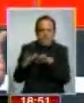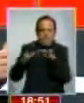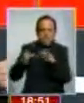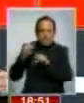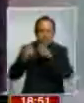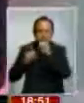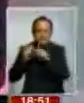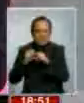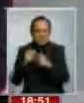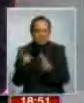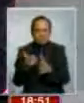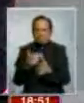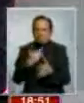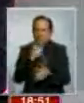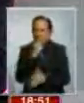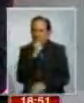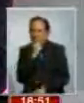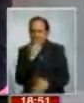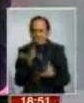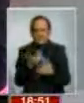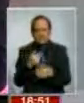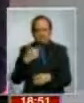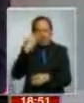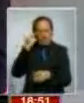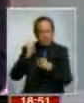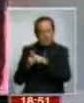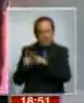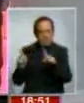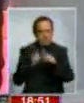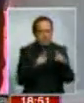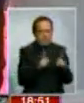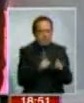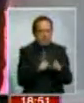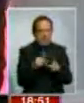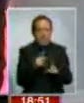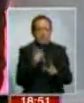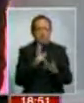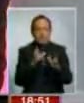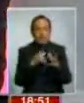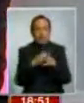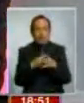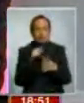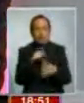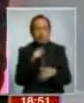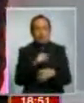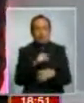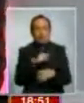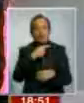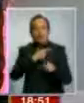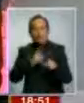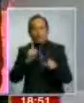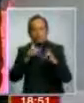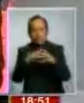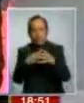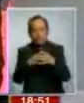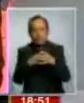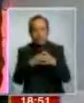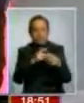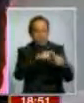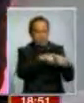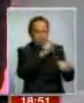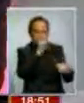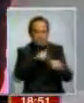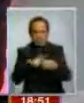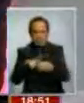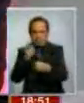tiendan a instituirse como partido? Yo creo que hay una diferencia entre Evópolis, que es un intento de crear un partido político, y estos parlamentarios que se retiraron